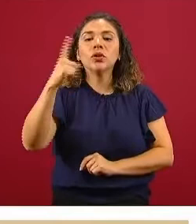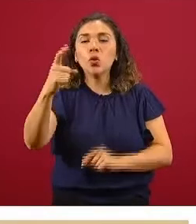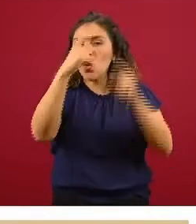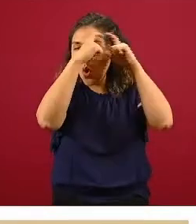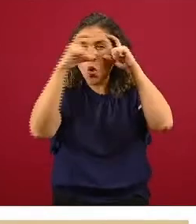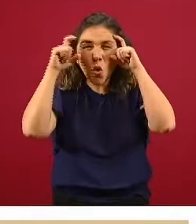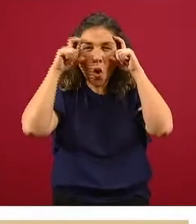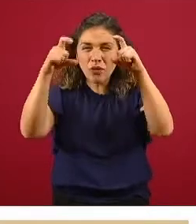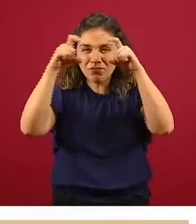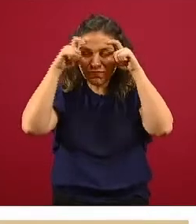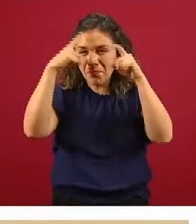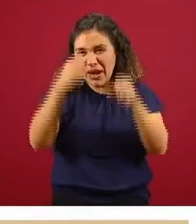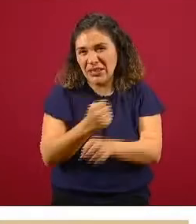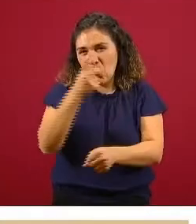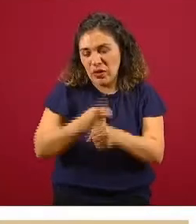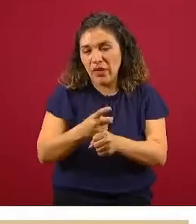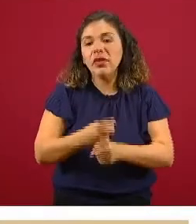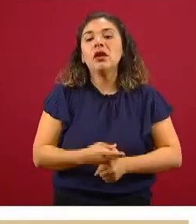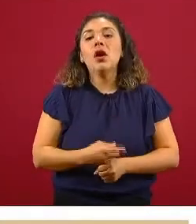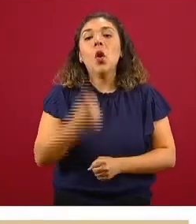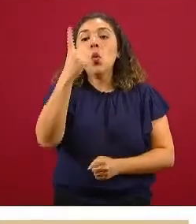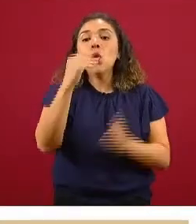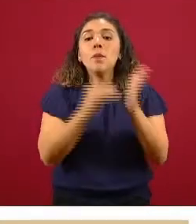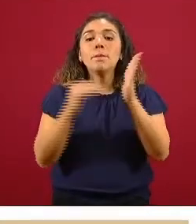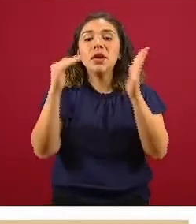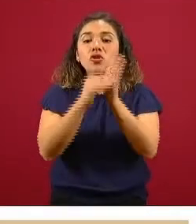451 gogles de seguridad,